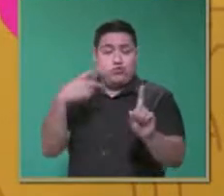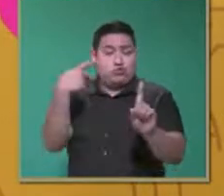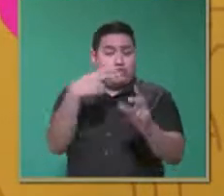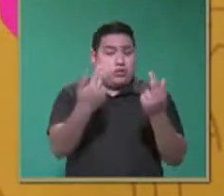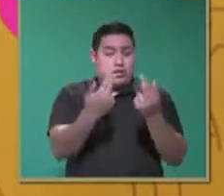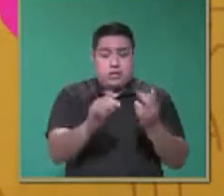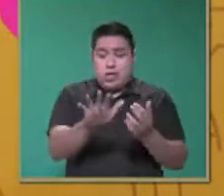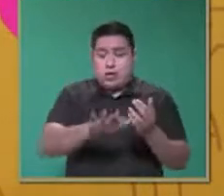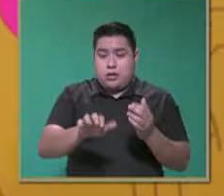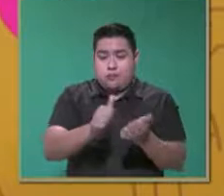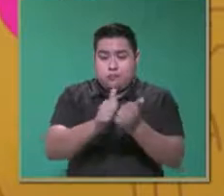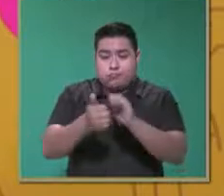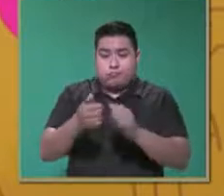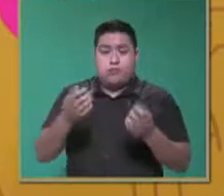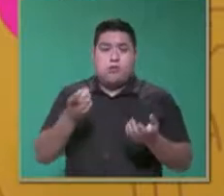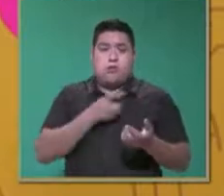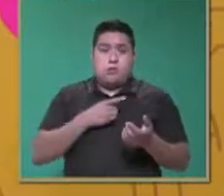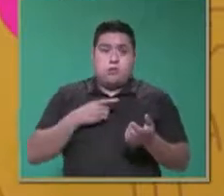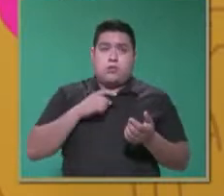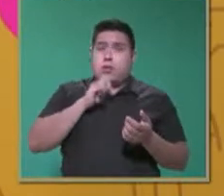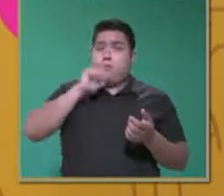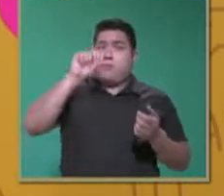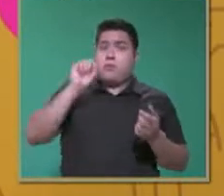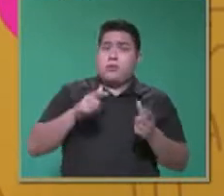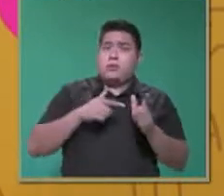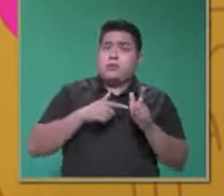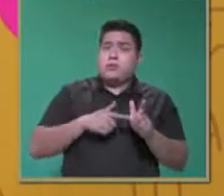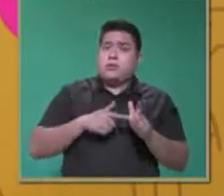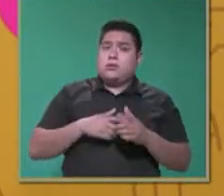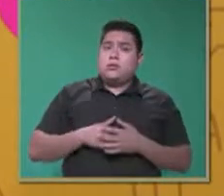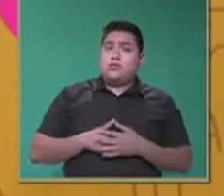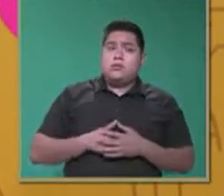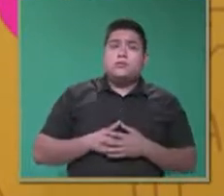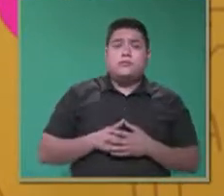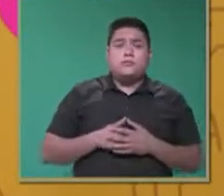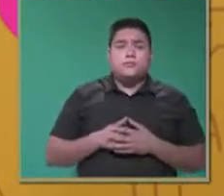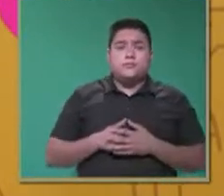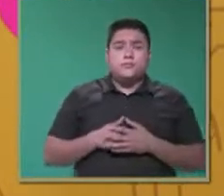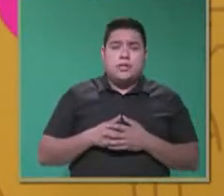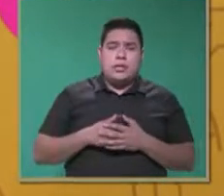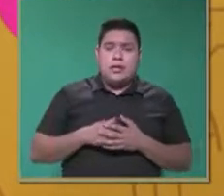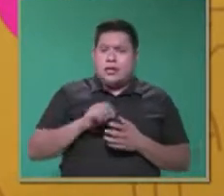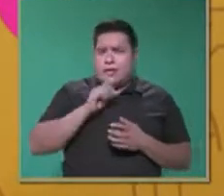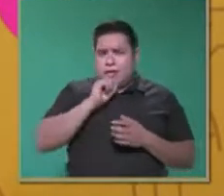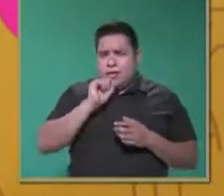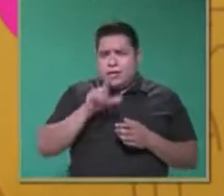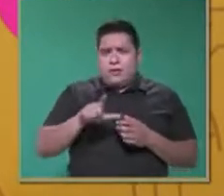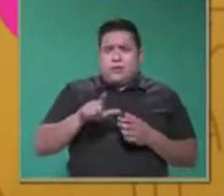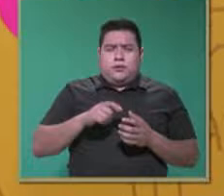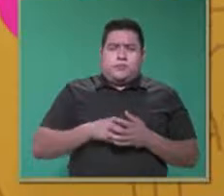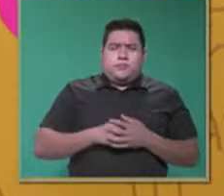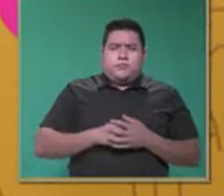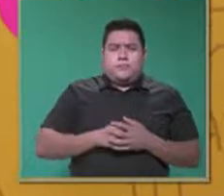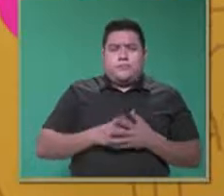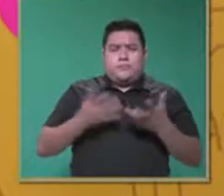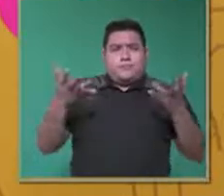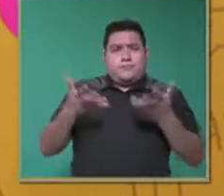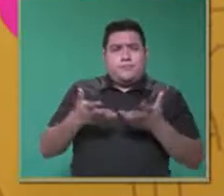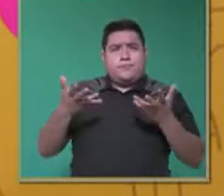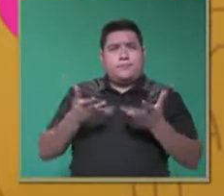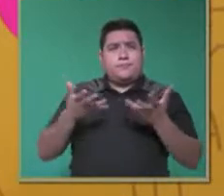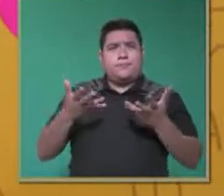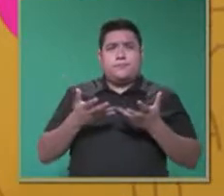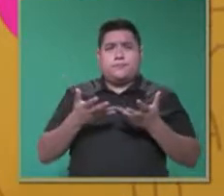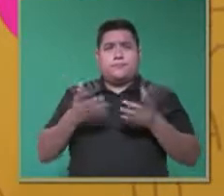continuamos también con que debemos de procurar que esté estableciendo y realizando